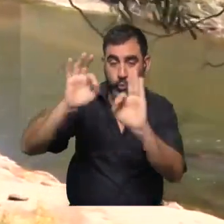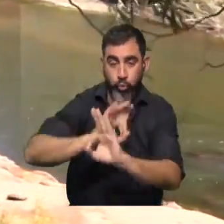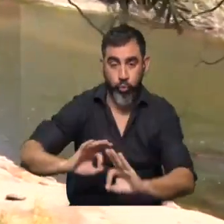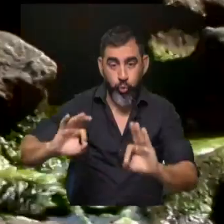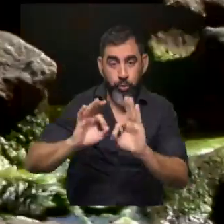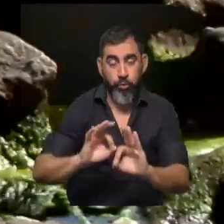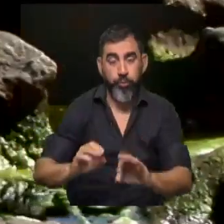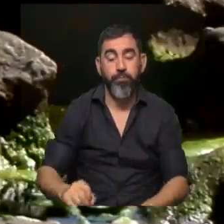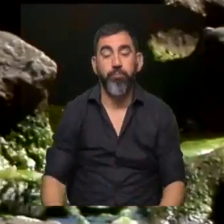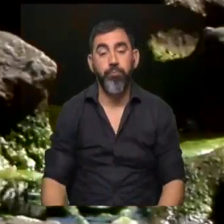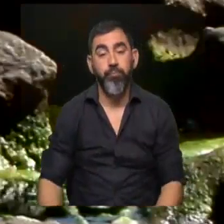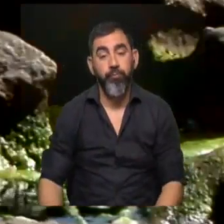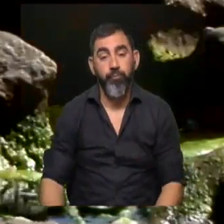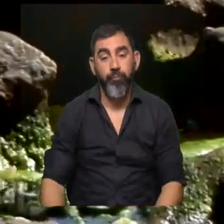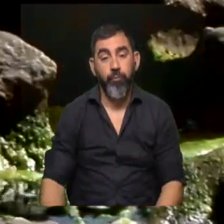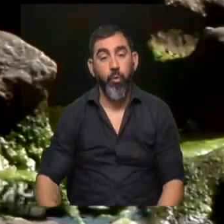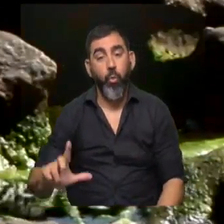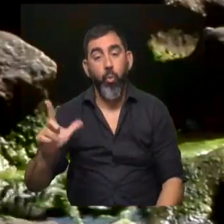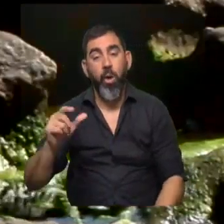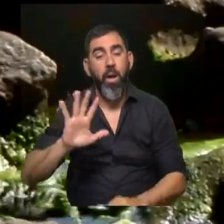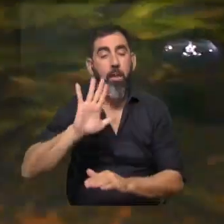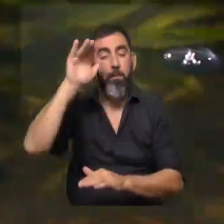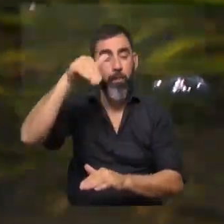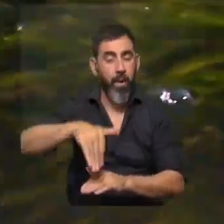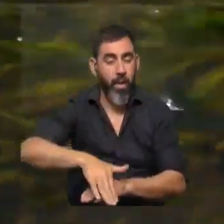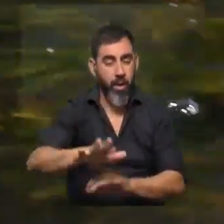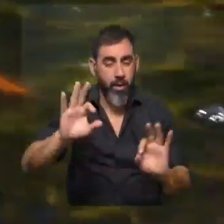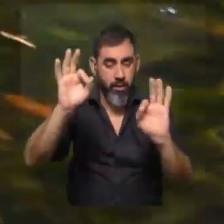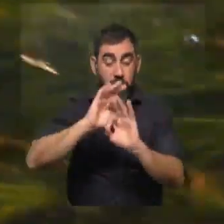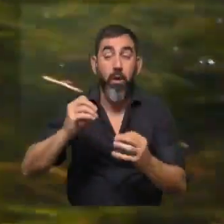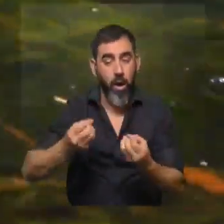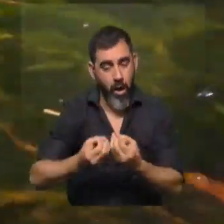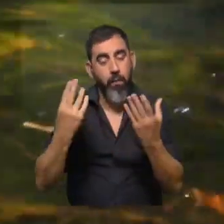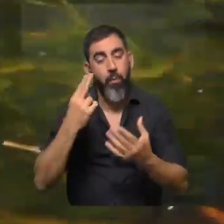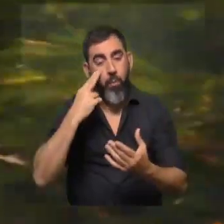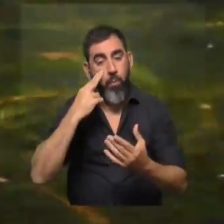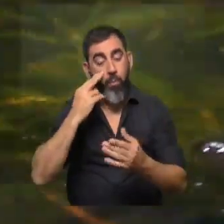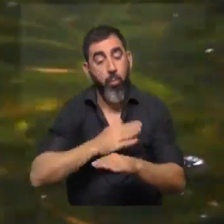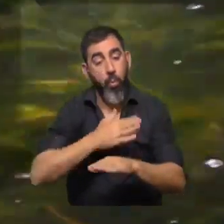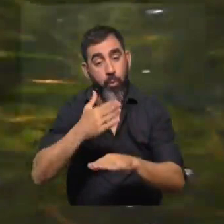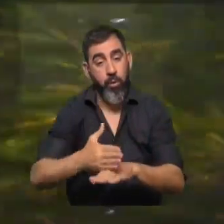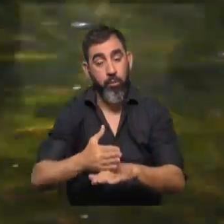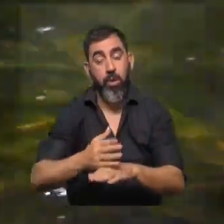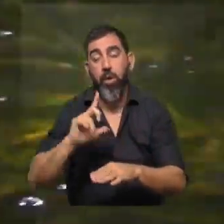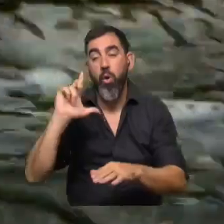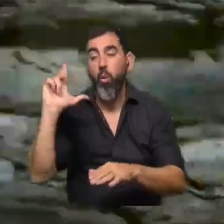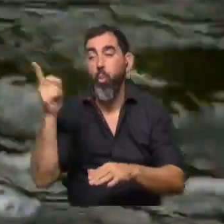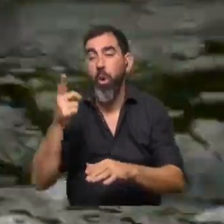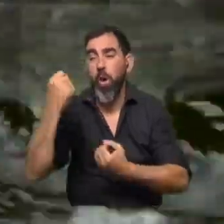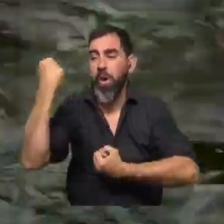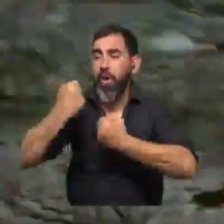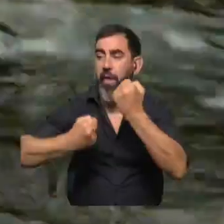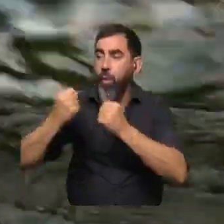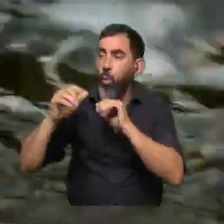las pasturas originales. No tiene grandes represas que ocasionan un impacto gravísimo sobre los ecosistemas acuáticos y tampoco tiene fluentes